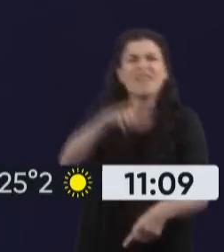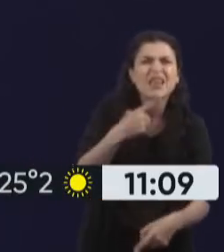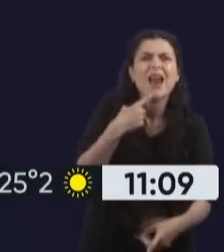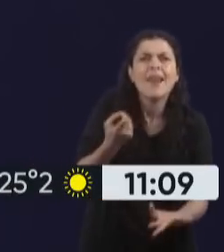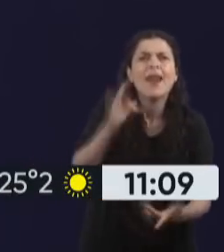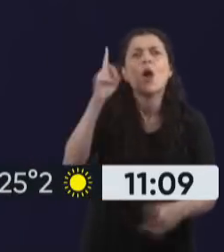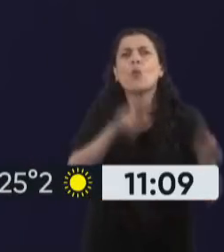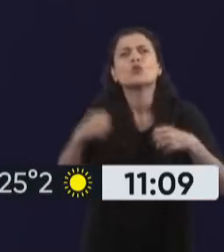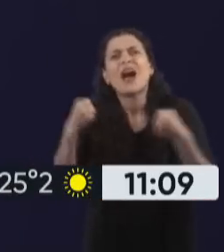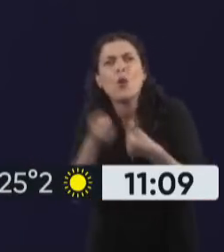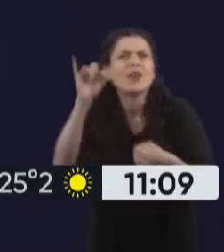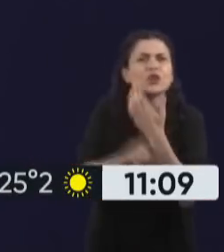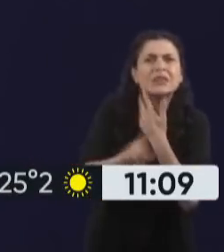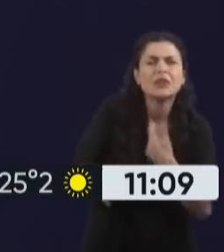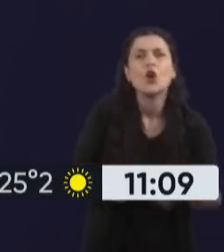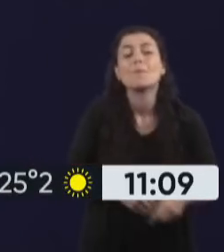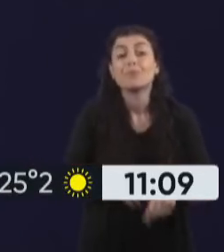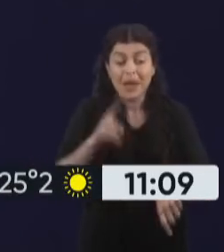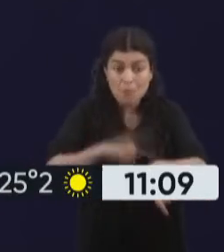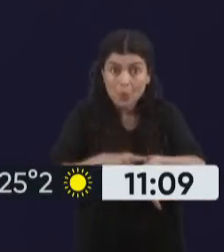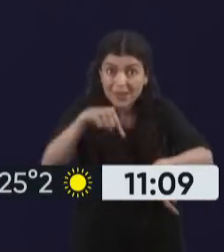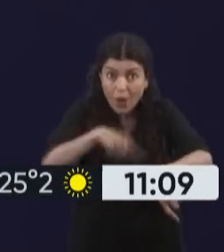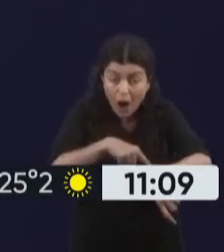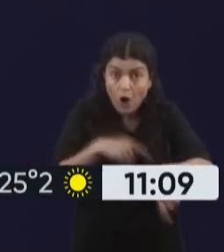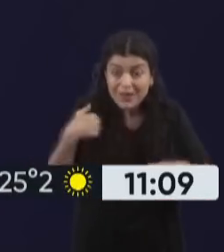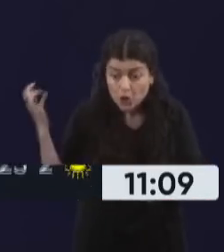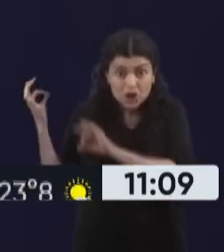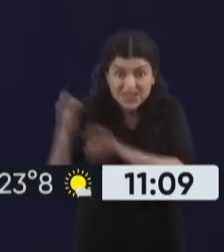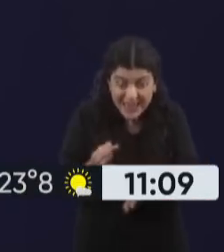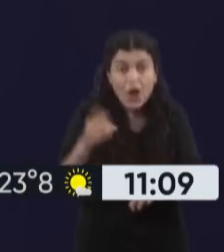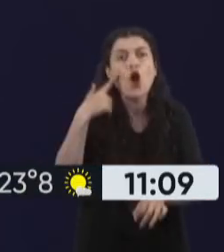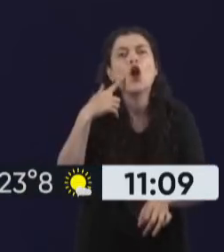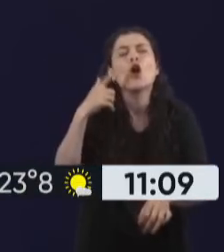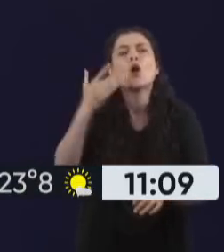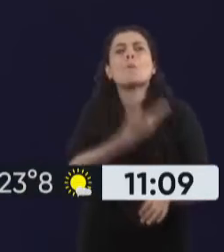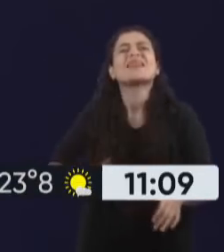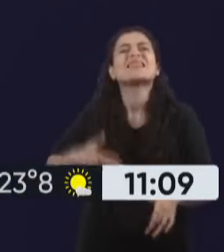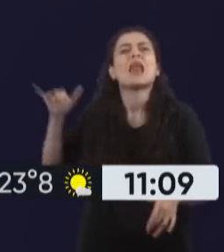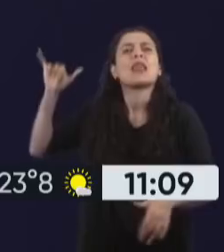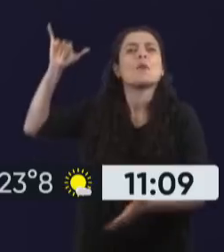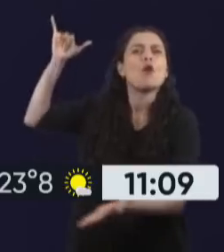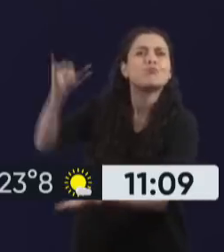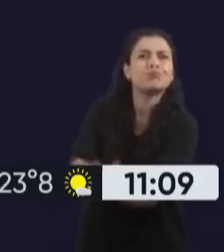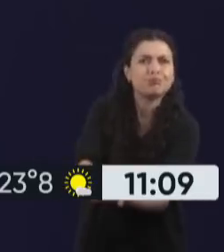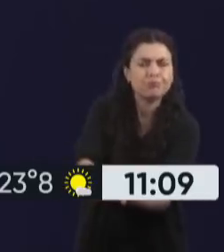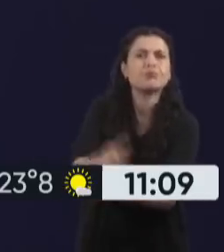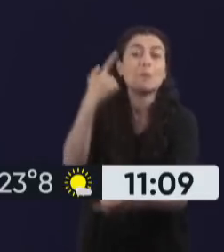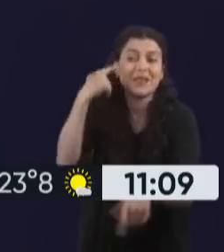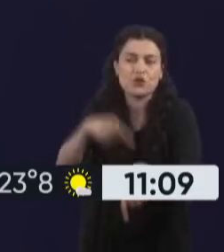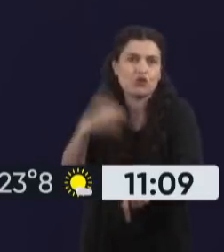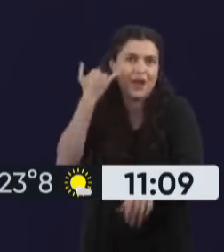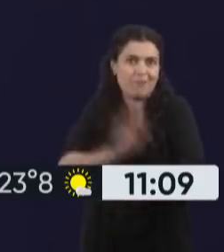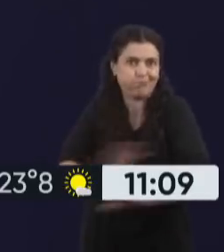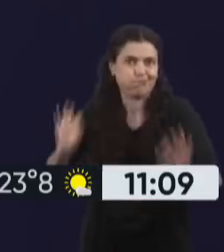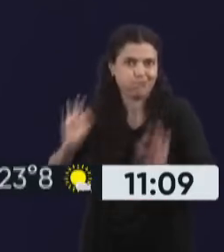Bueno, en principio estaba aterrizando, al menos hasta que yo estaba ingresando aquí a la conferencia, así que supongo que debe haber aterrizado, si no